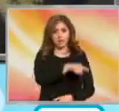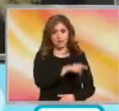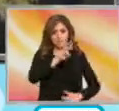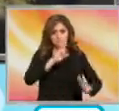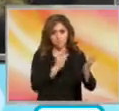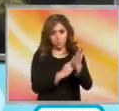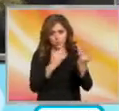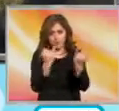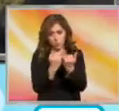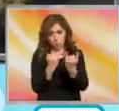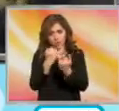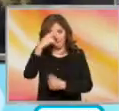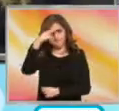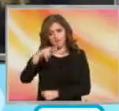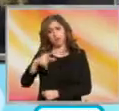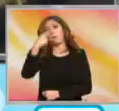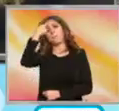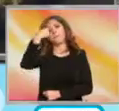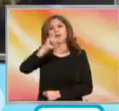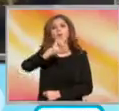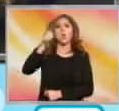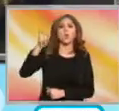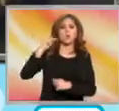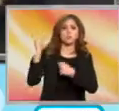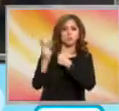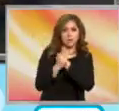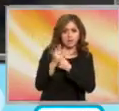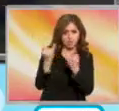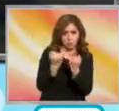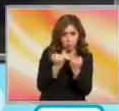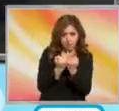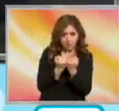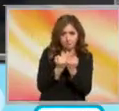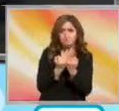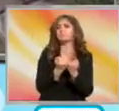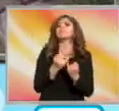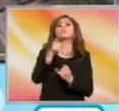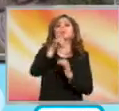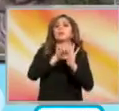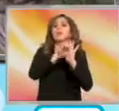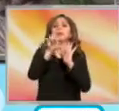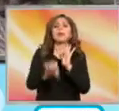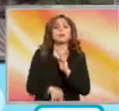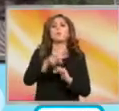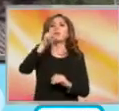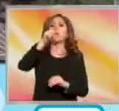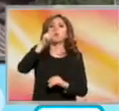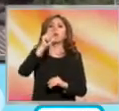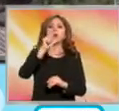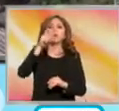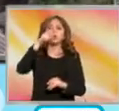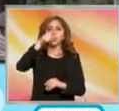extranjeros, por un lado. Y por otro lado, ¿qué pasa si se hace un mal uso en el extranjero? Porque de pronto he habido con mucha polémica